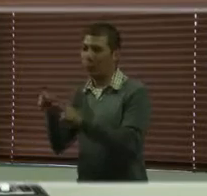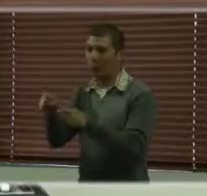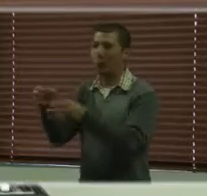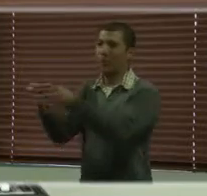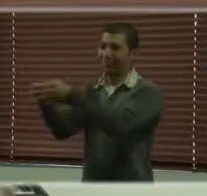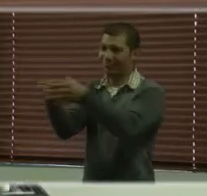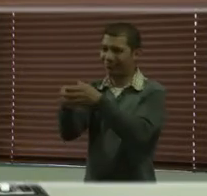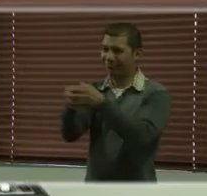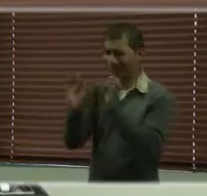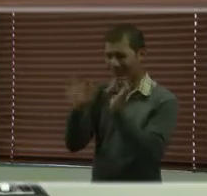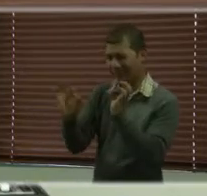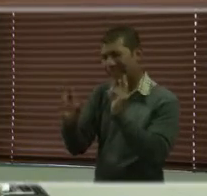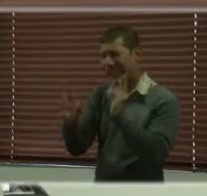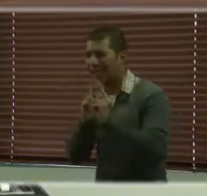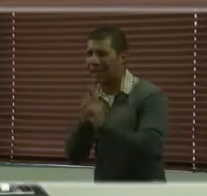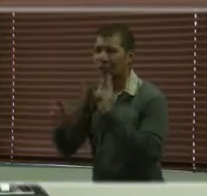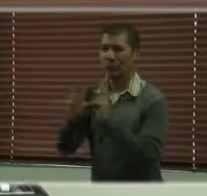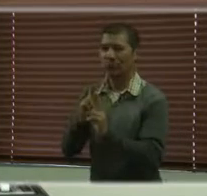mundo